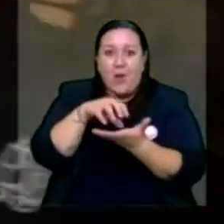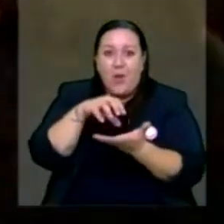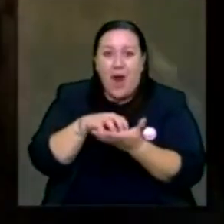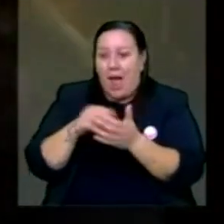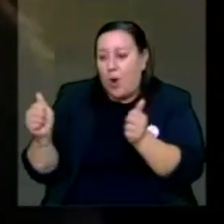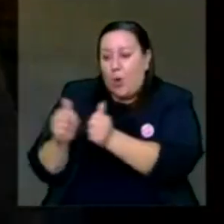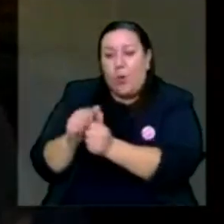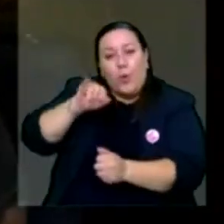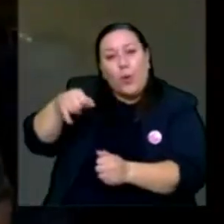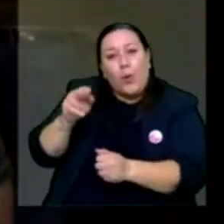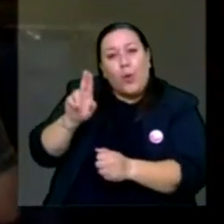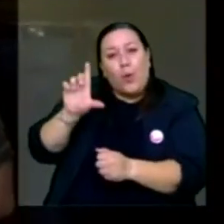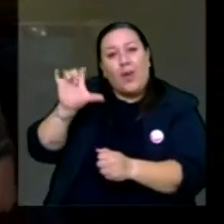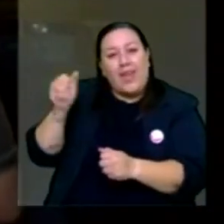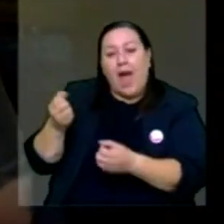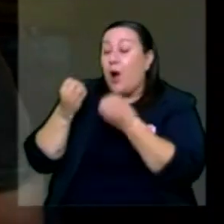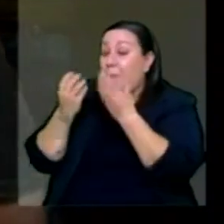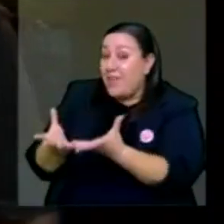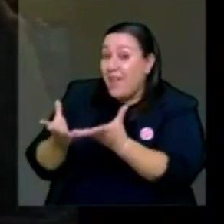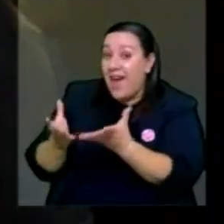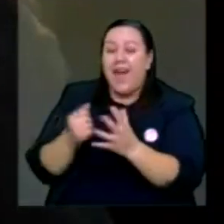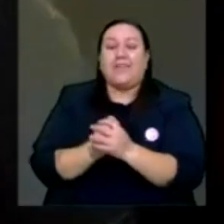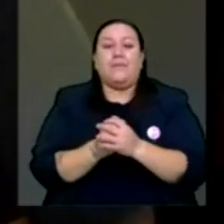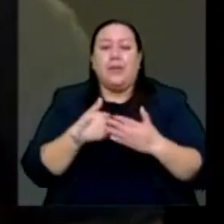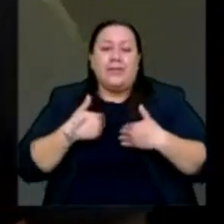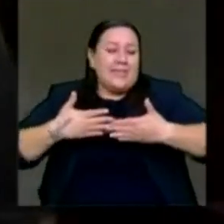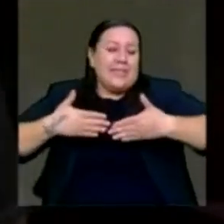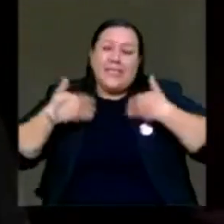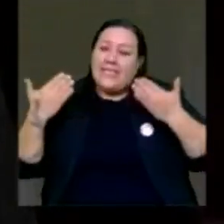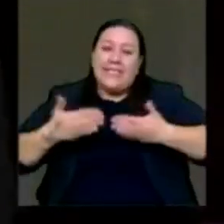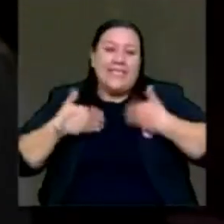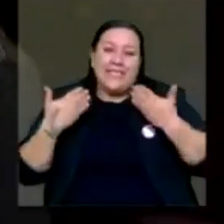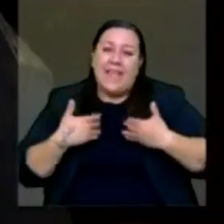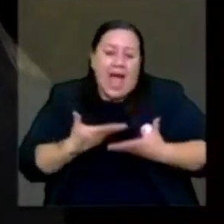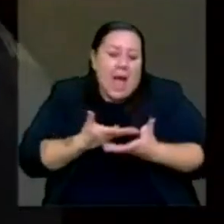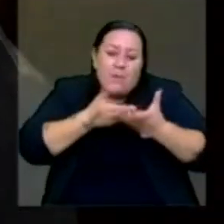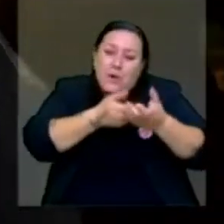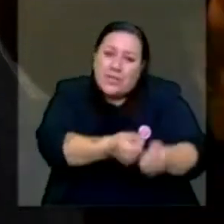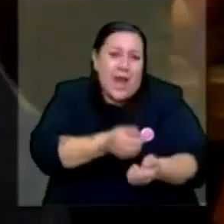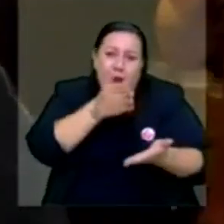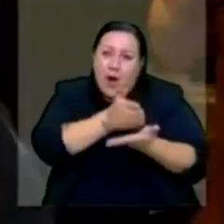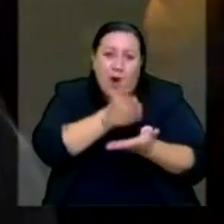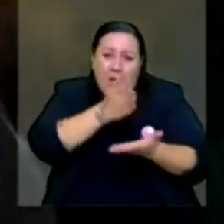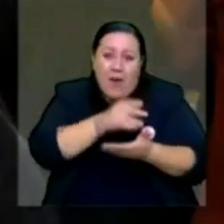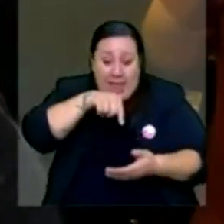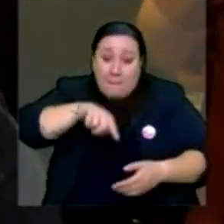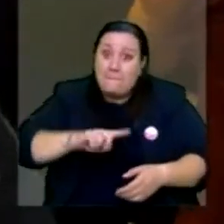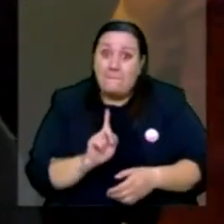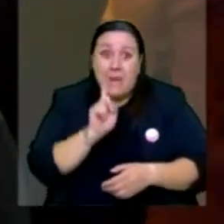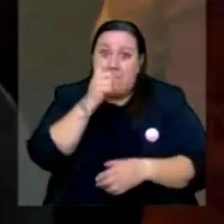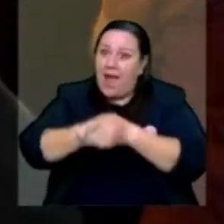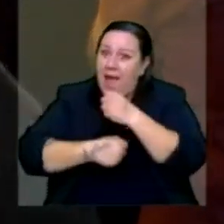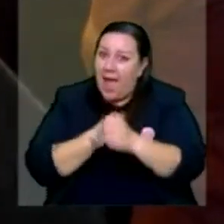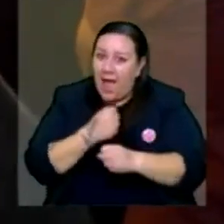está, Julia? Bien, bien. Re contenta de estar colaborando con la Teletón. Este es el primer año, ojalá que sean muchos más.